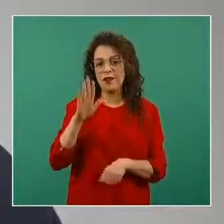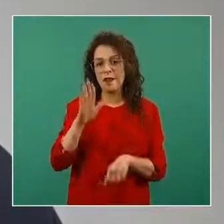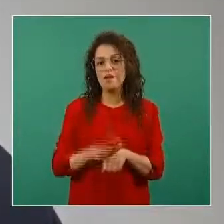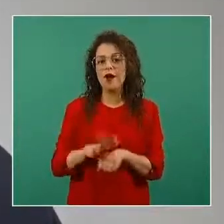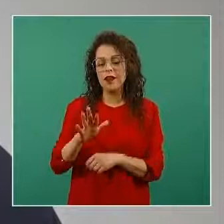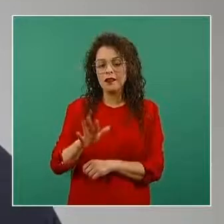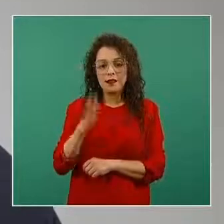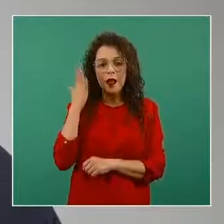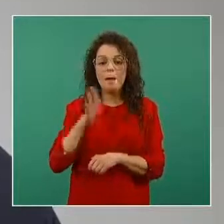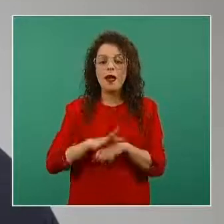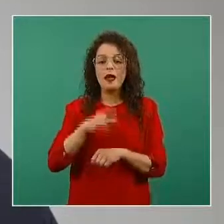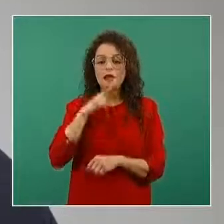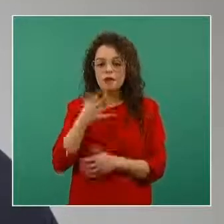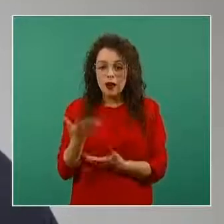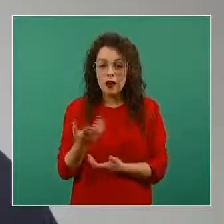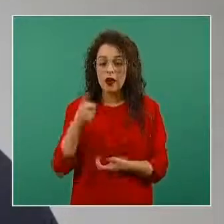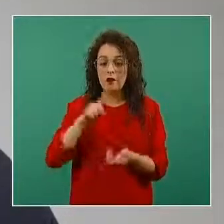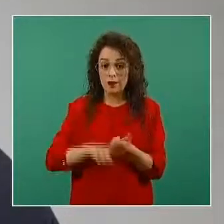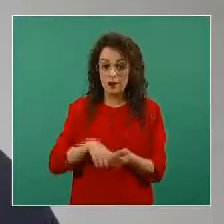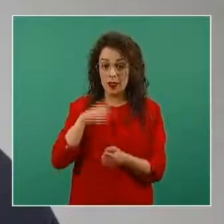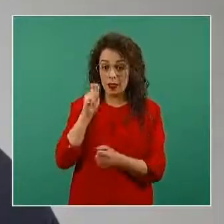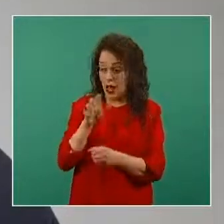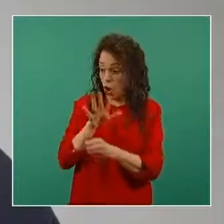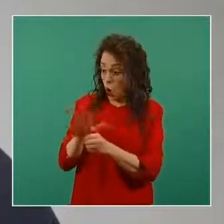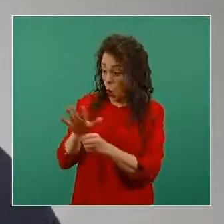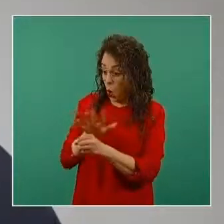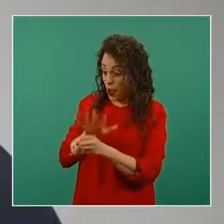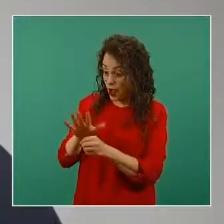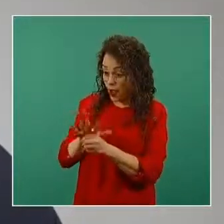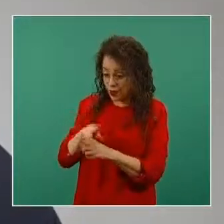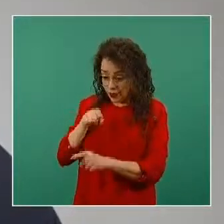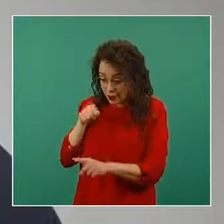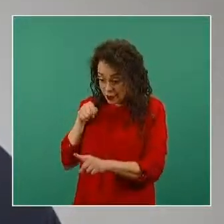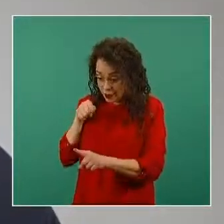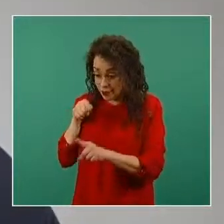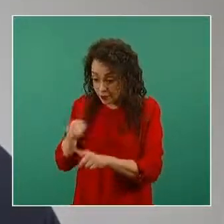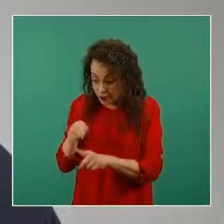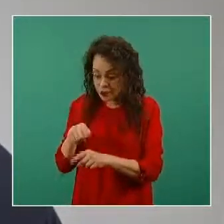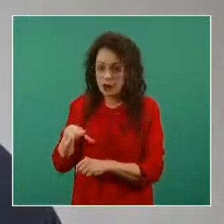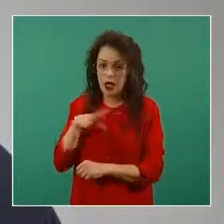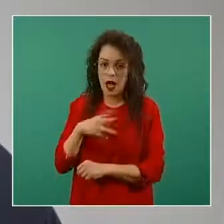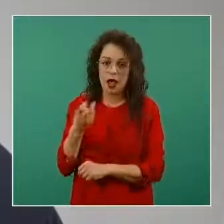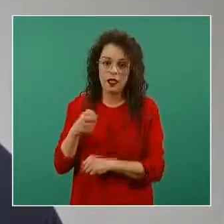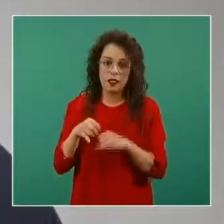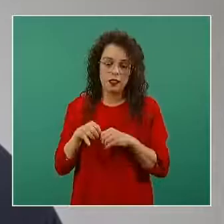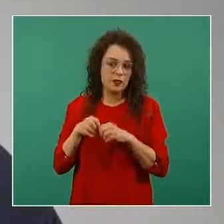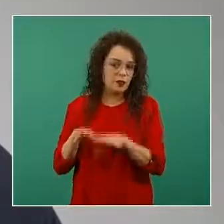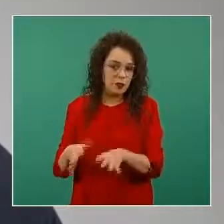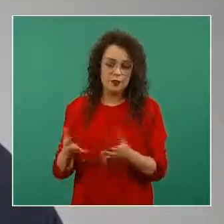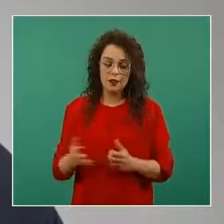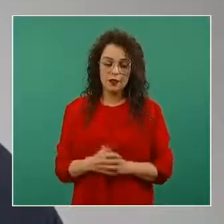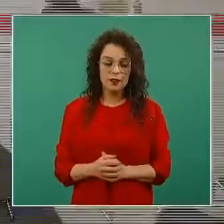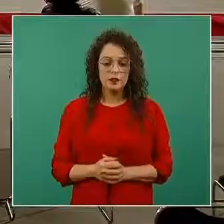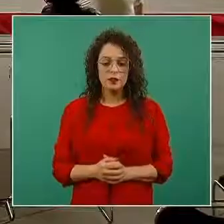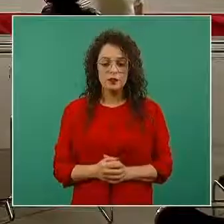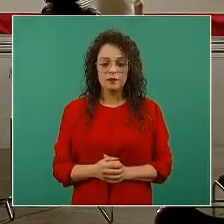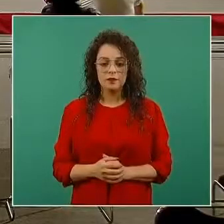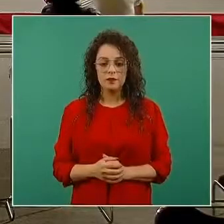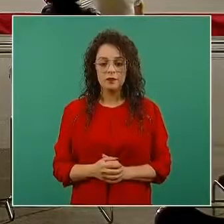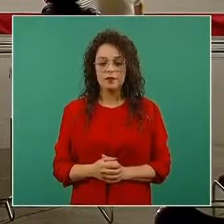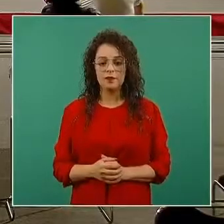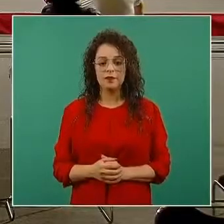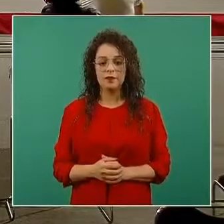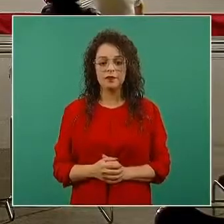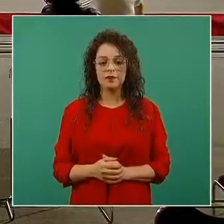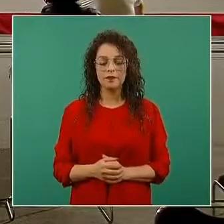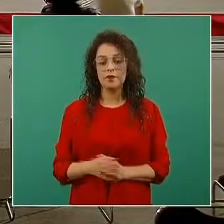además sea en el nivel local en donde se tenga esta información. De seguro, si en cada una de las entidades